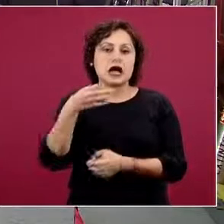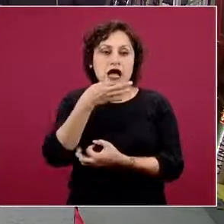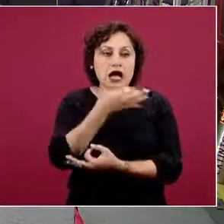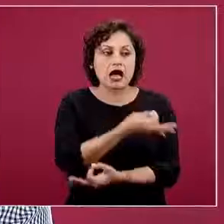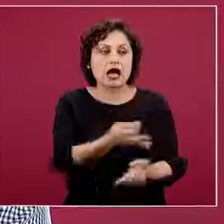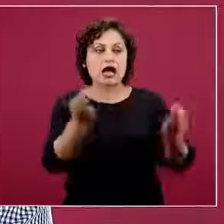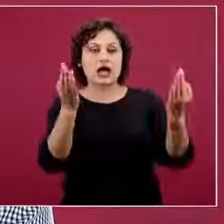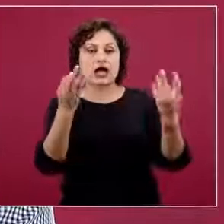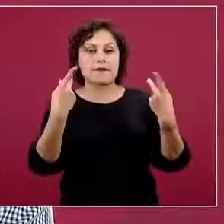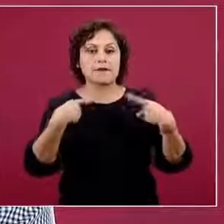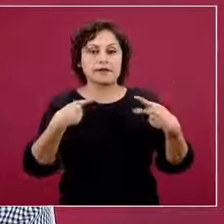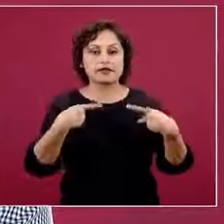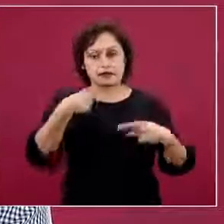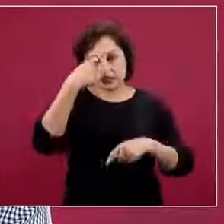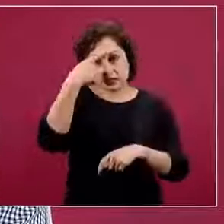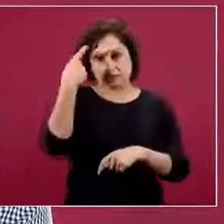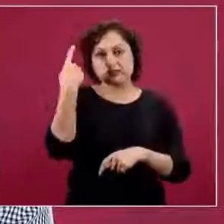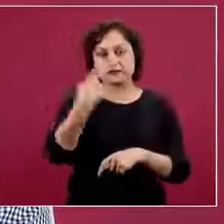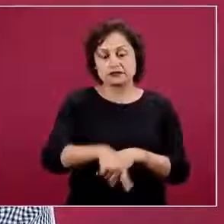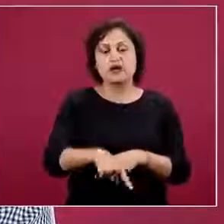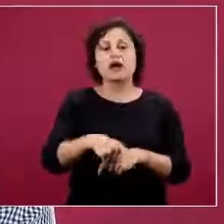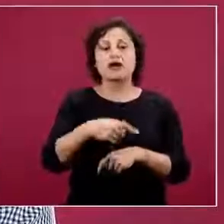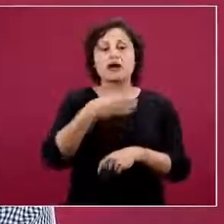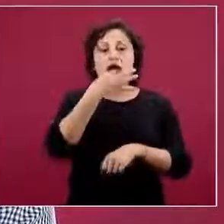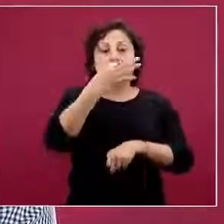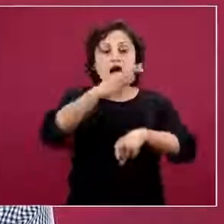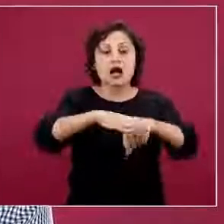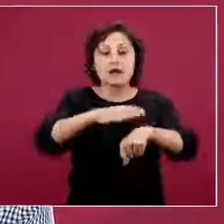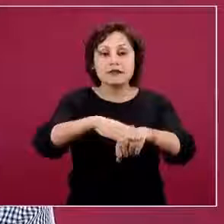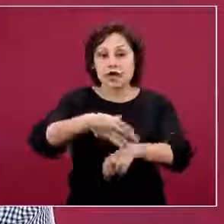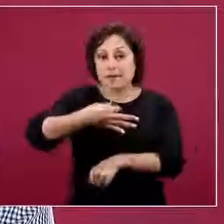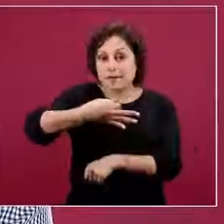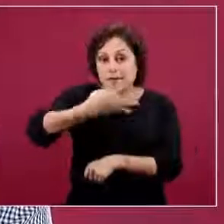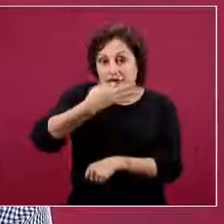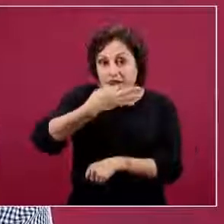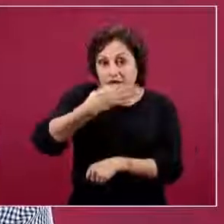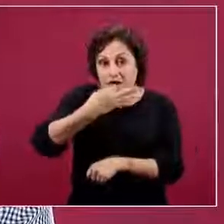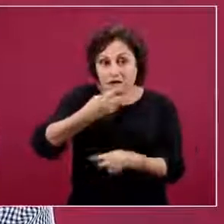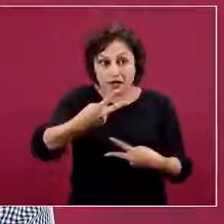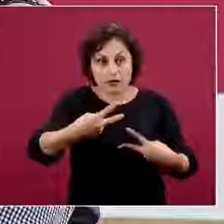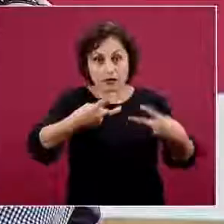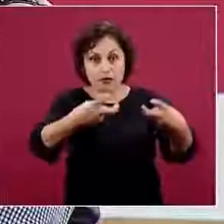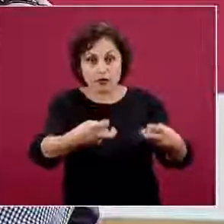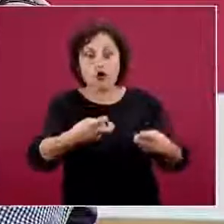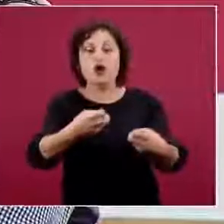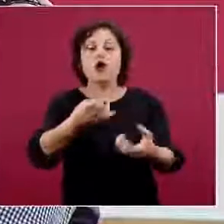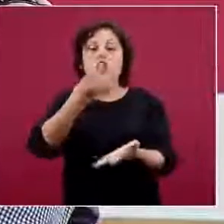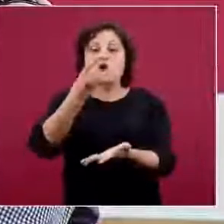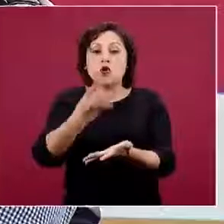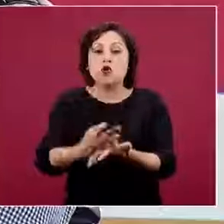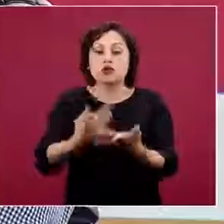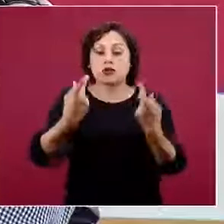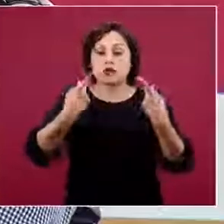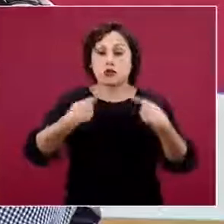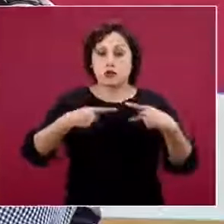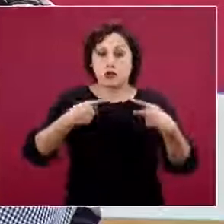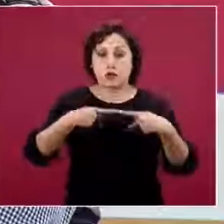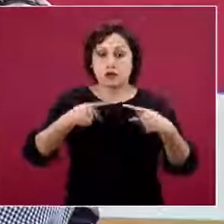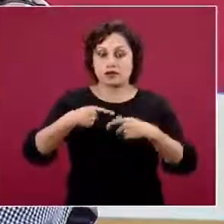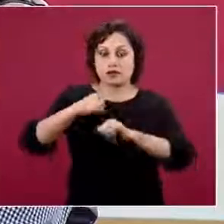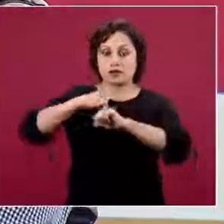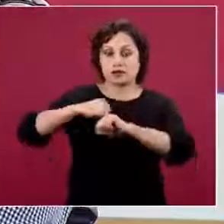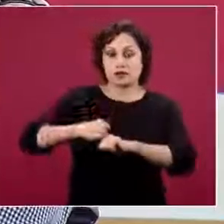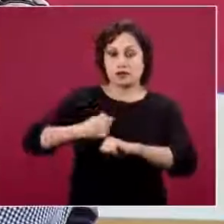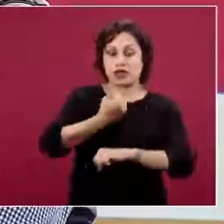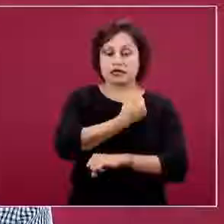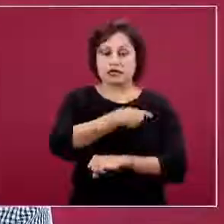población que este medicamento es un medicamento que es de uso exclusivo para el sector salud, el IMSS, el ISSSTE, la Secretaría,